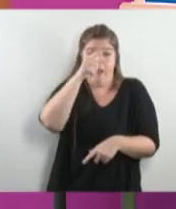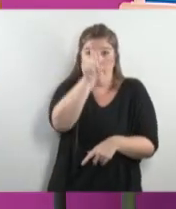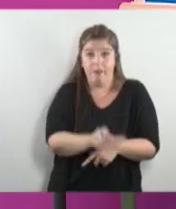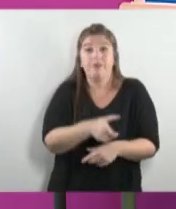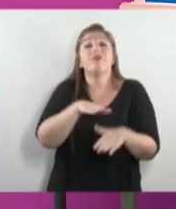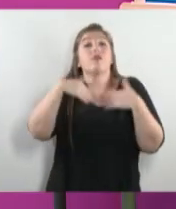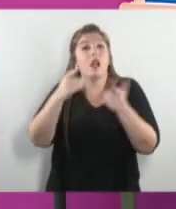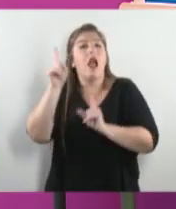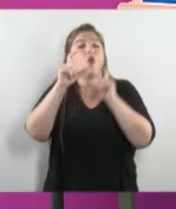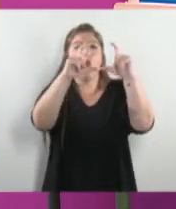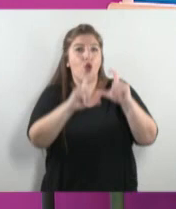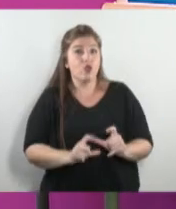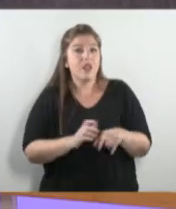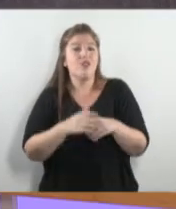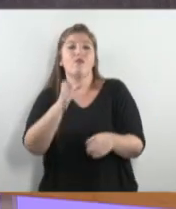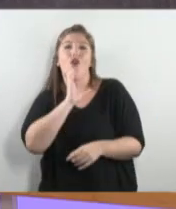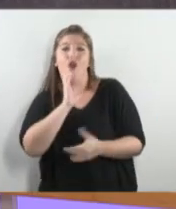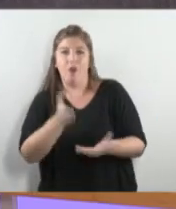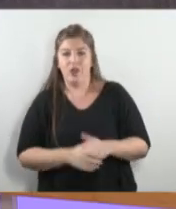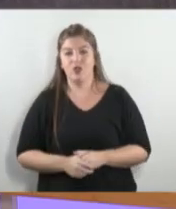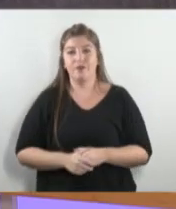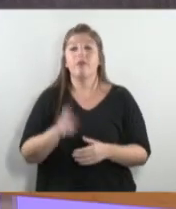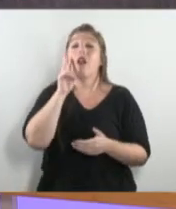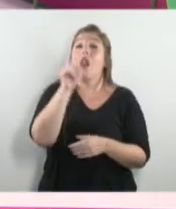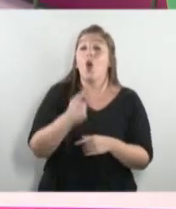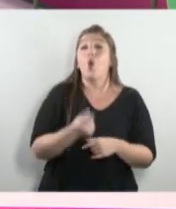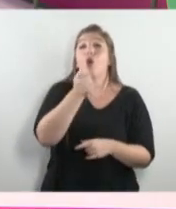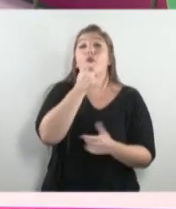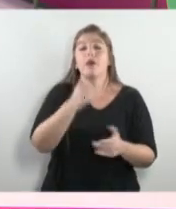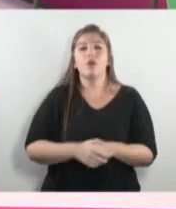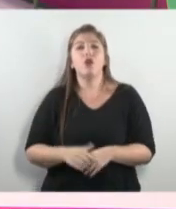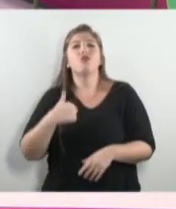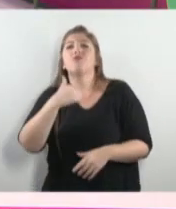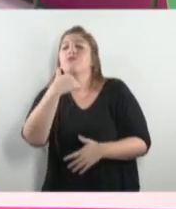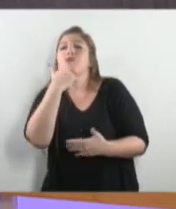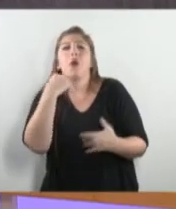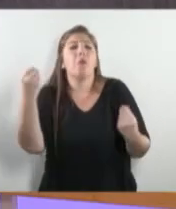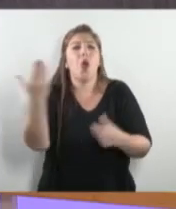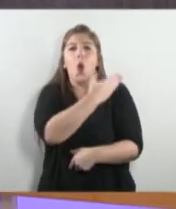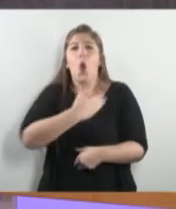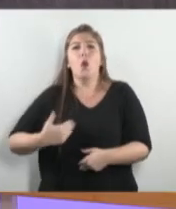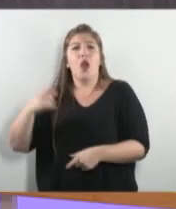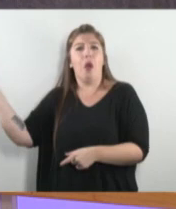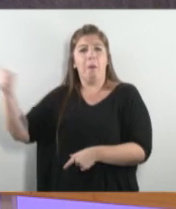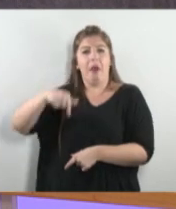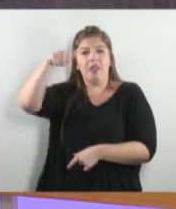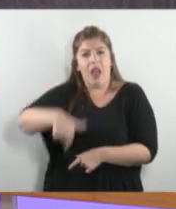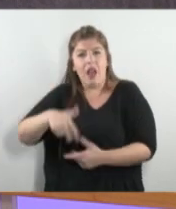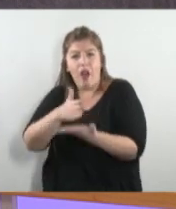algunos fragmentos ahí que son graciosos. Te leo uno, por ejemplo. Yo no sé por qué el gobierno nos manda aquí a la